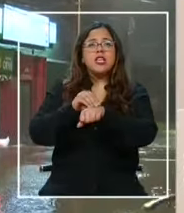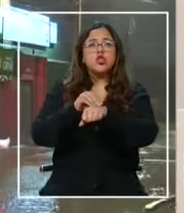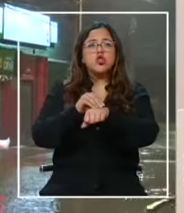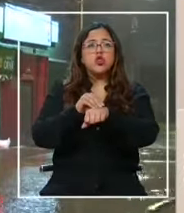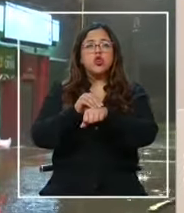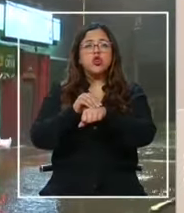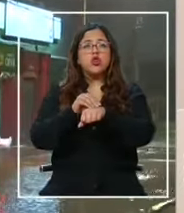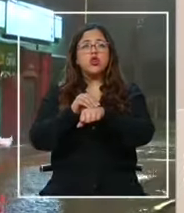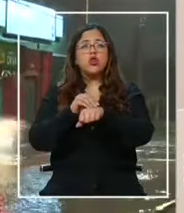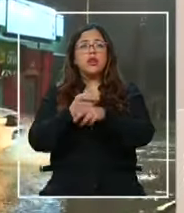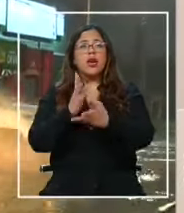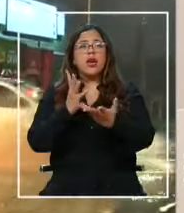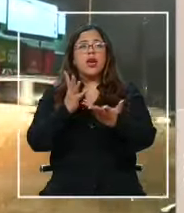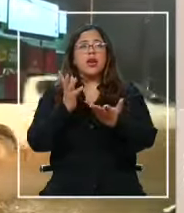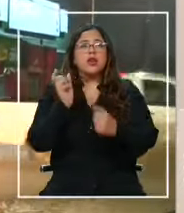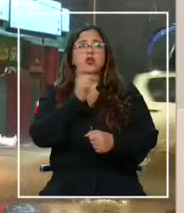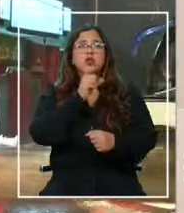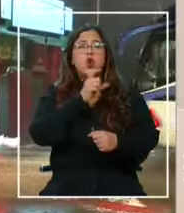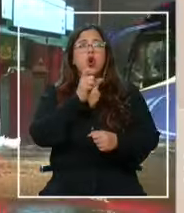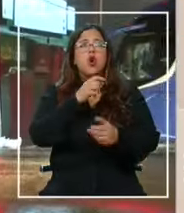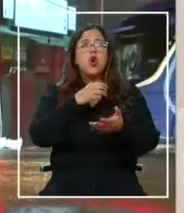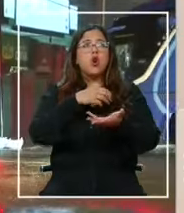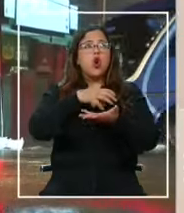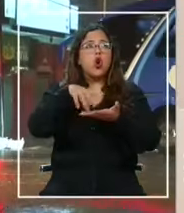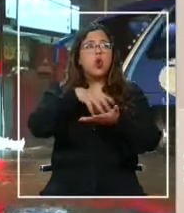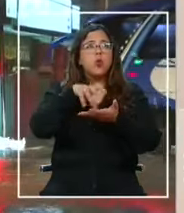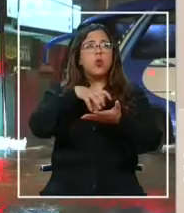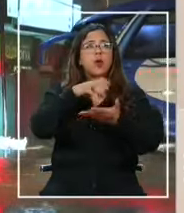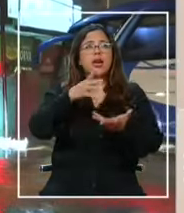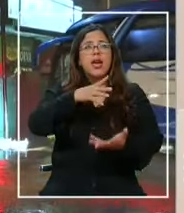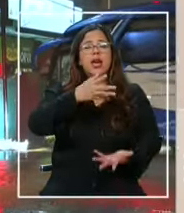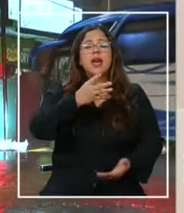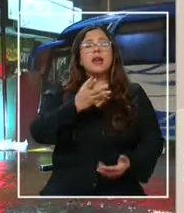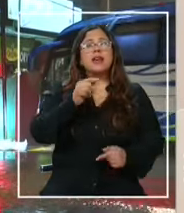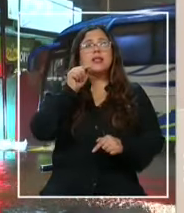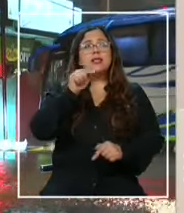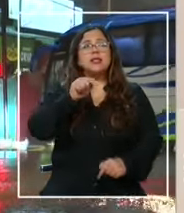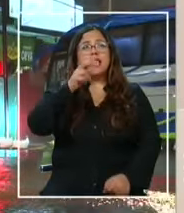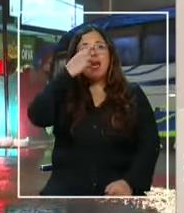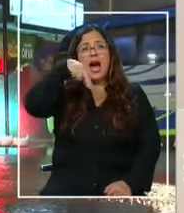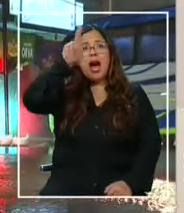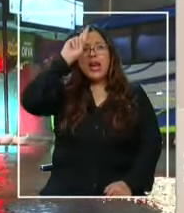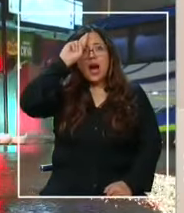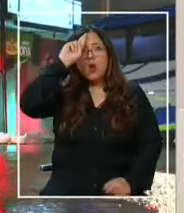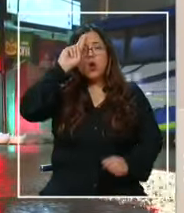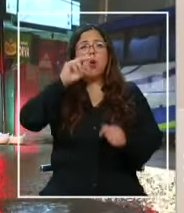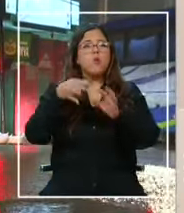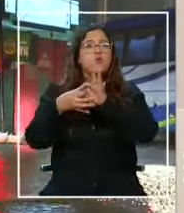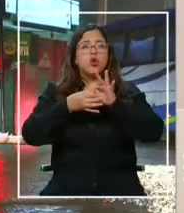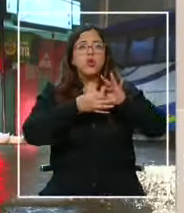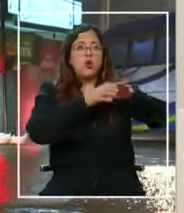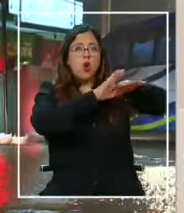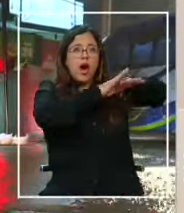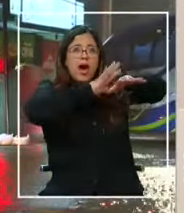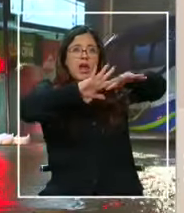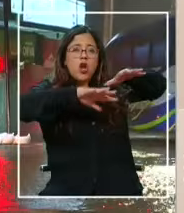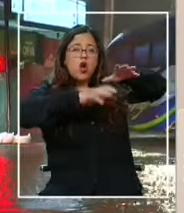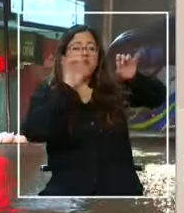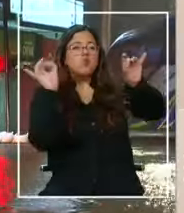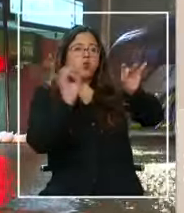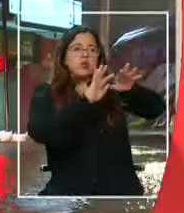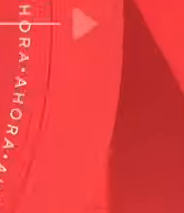La amenaza de desborde del río Pichilo obligó a evacuar a decenas de habitantes. Consuelo Sotomayor nos cuenta más. Consuelo, buenas